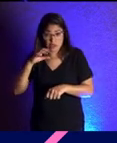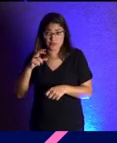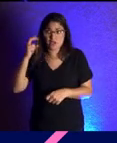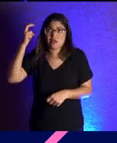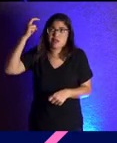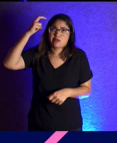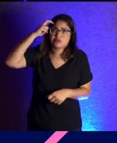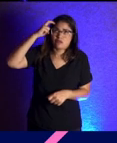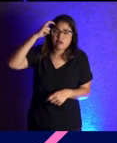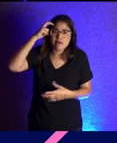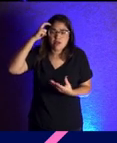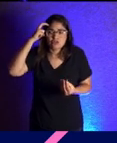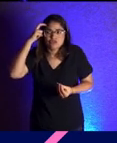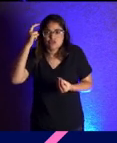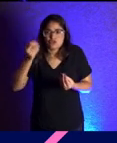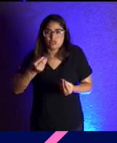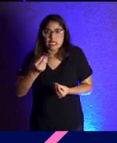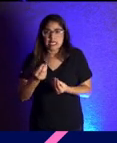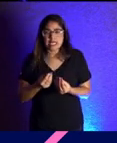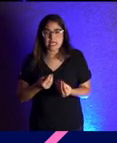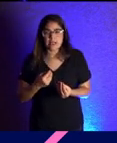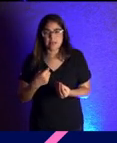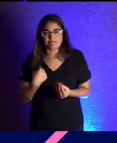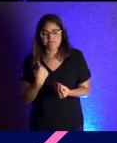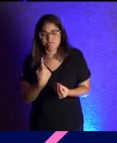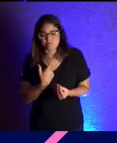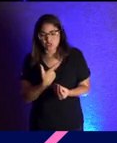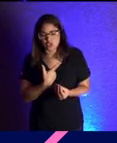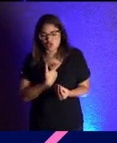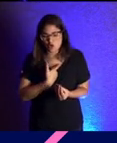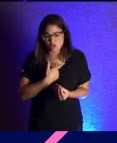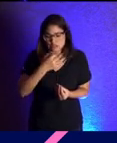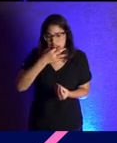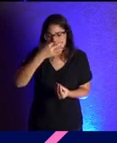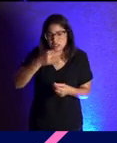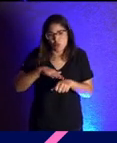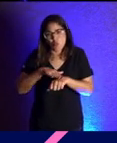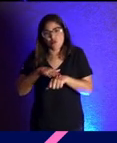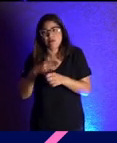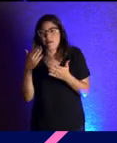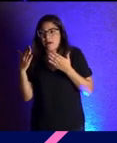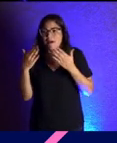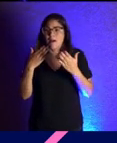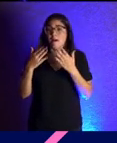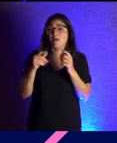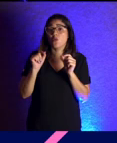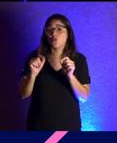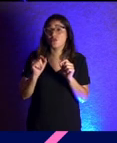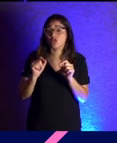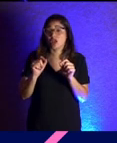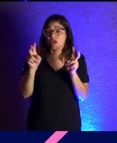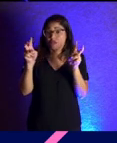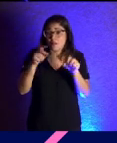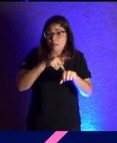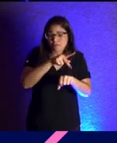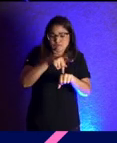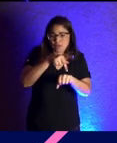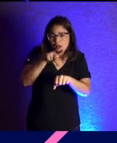culturalmente, historicamente, são os atores desse debate, onde as narrativas